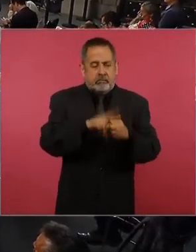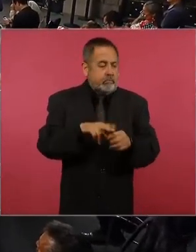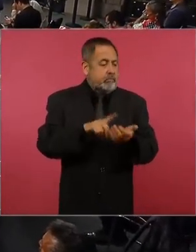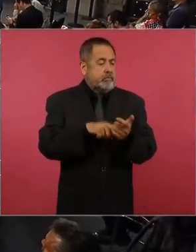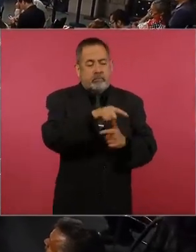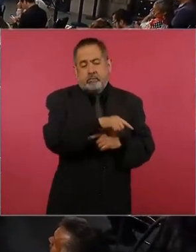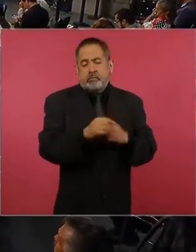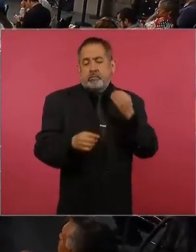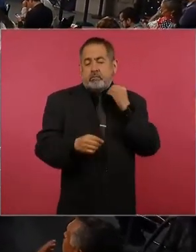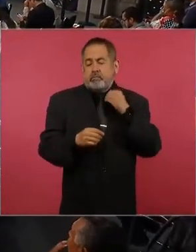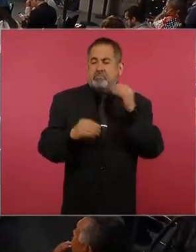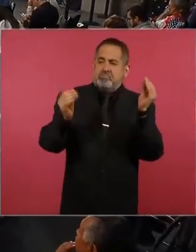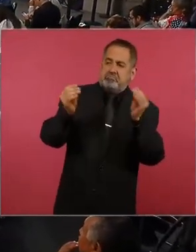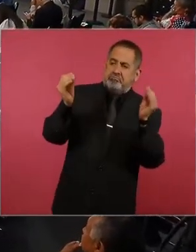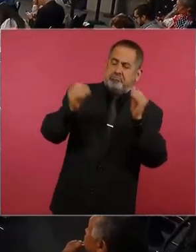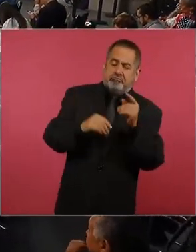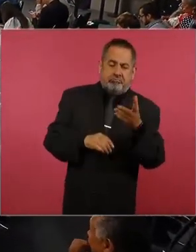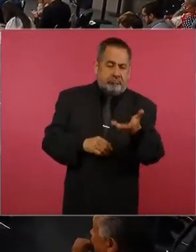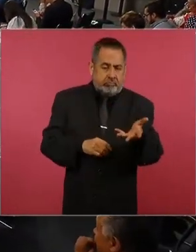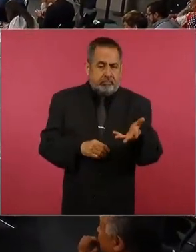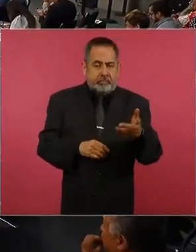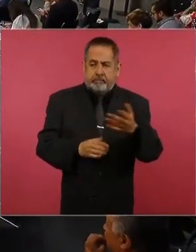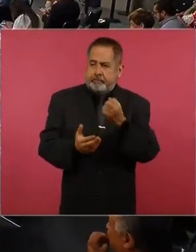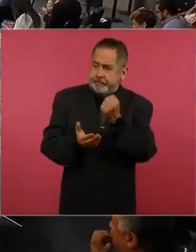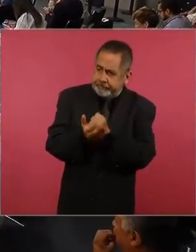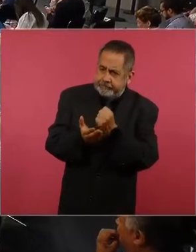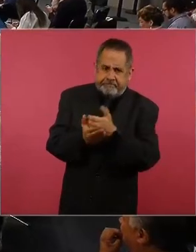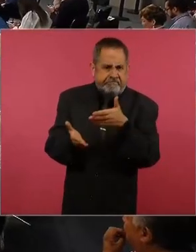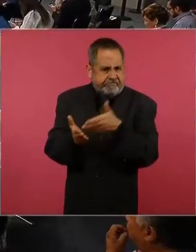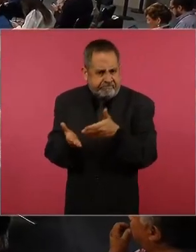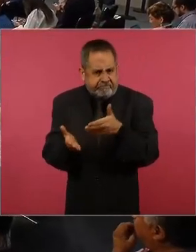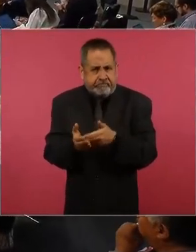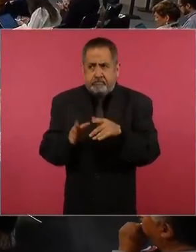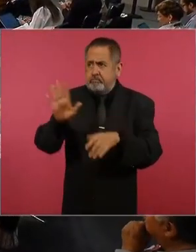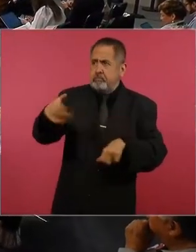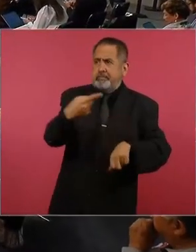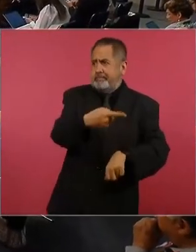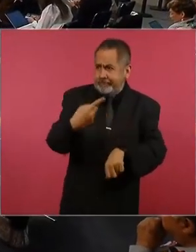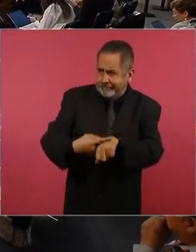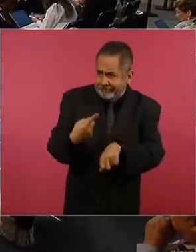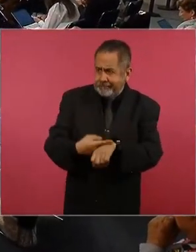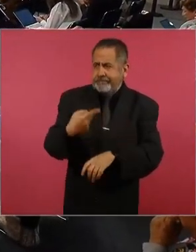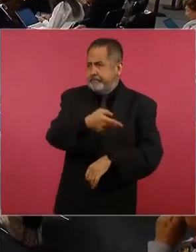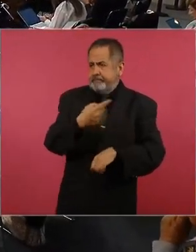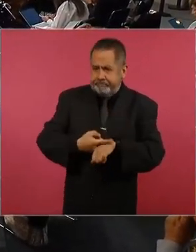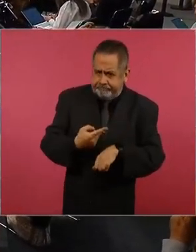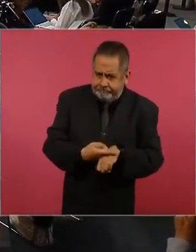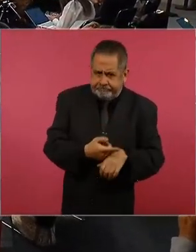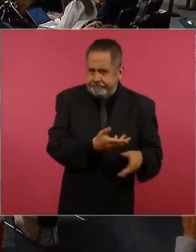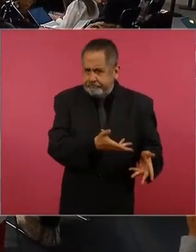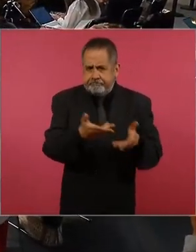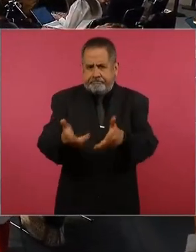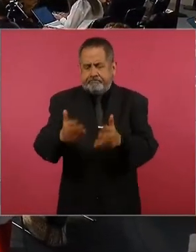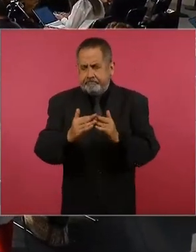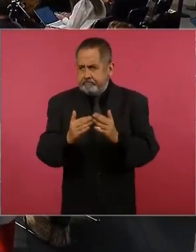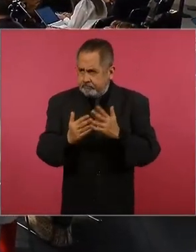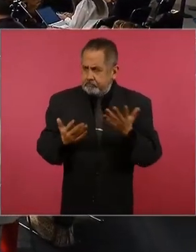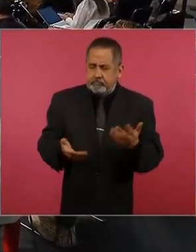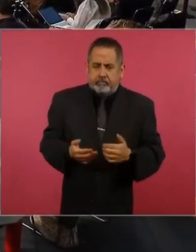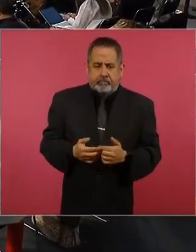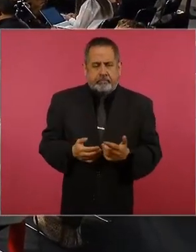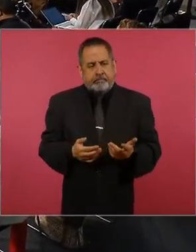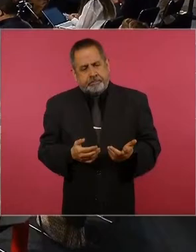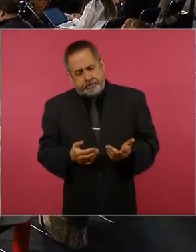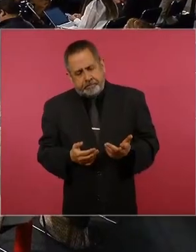abogados han estado insistiendo de su enfermedad, pero lo cierto es que